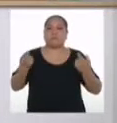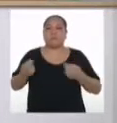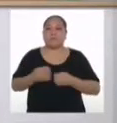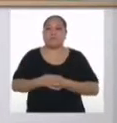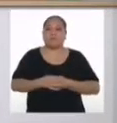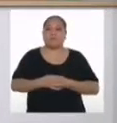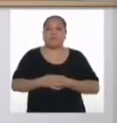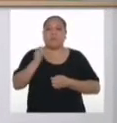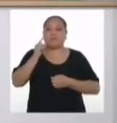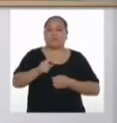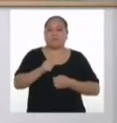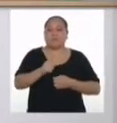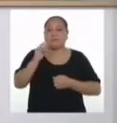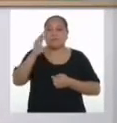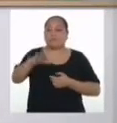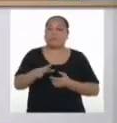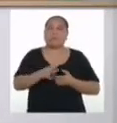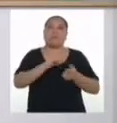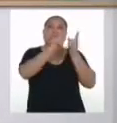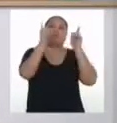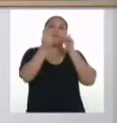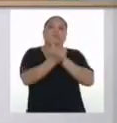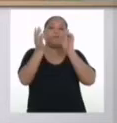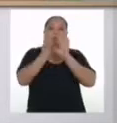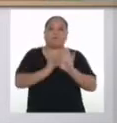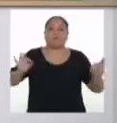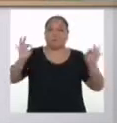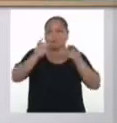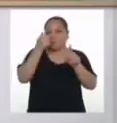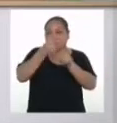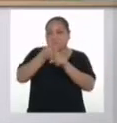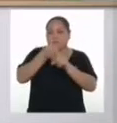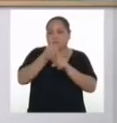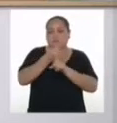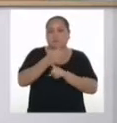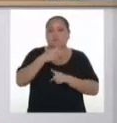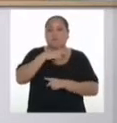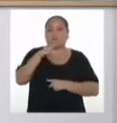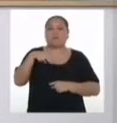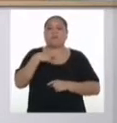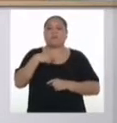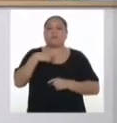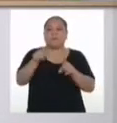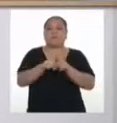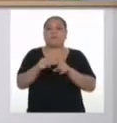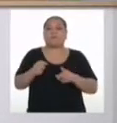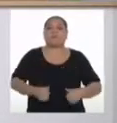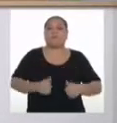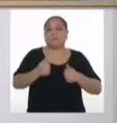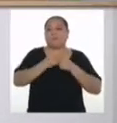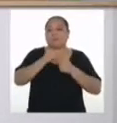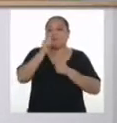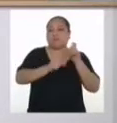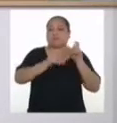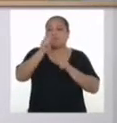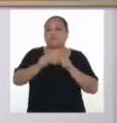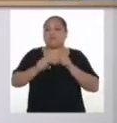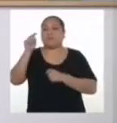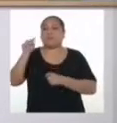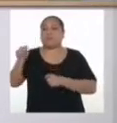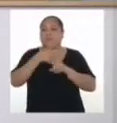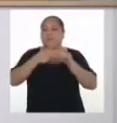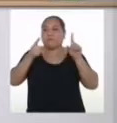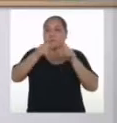recursos, y esto tiene efectos importantes en la misma naturaleza y sobre la vida de las personas en sus